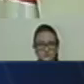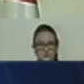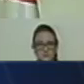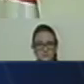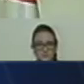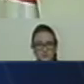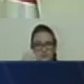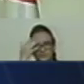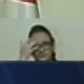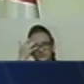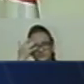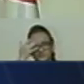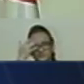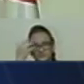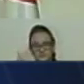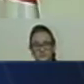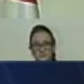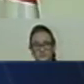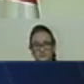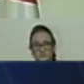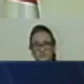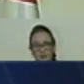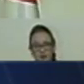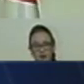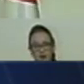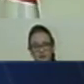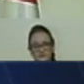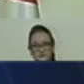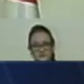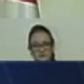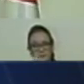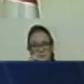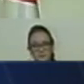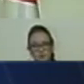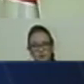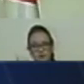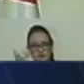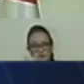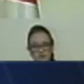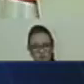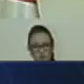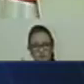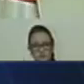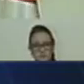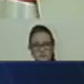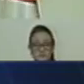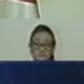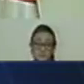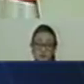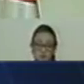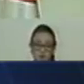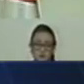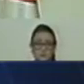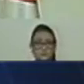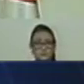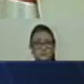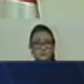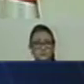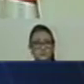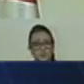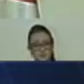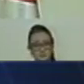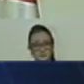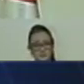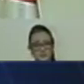que iban 6 candidatos inscritos. Bueno, esperemos, pues, yo estoy listo. Soy candidato